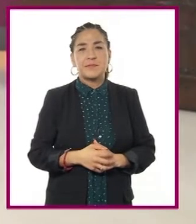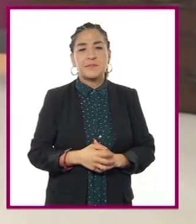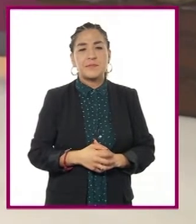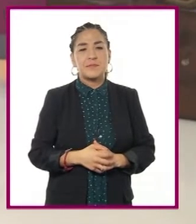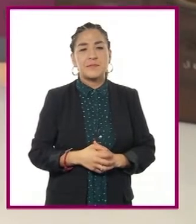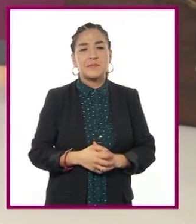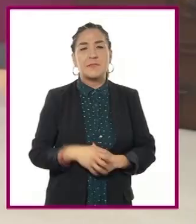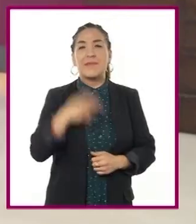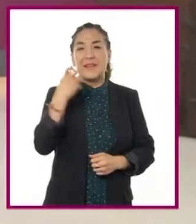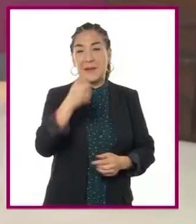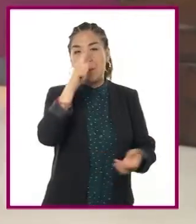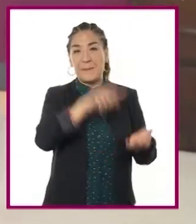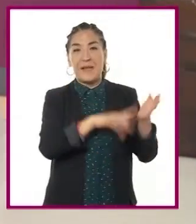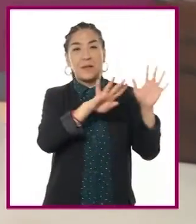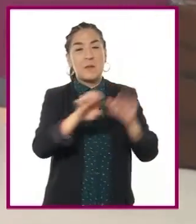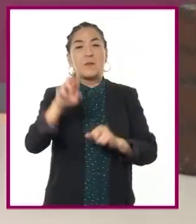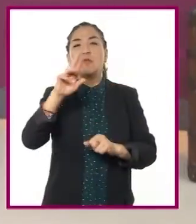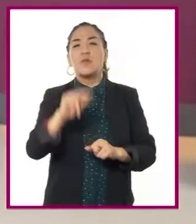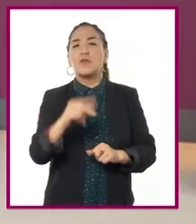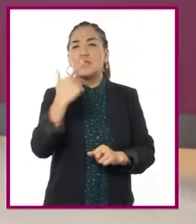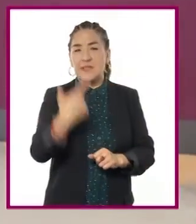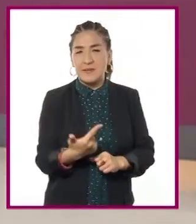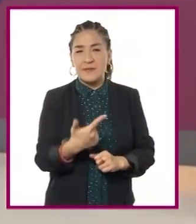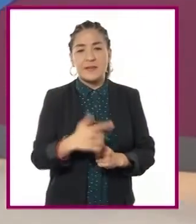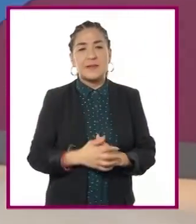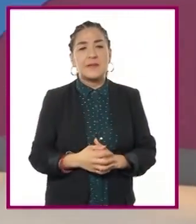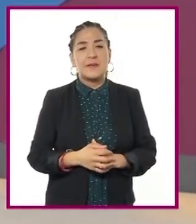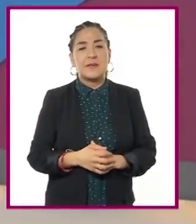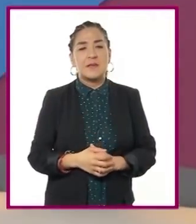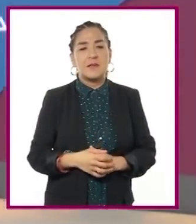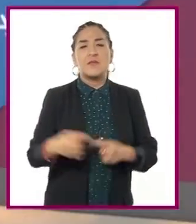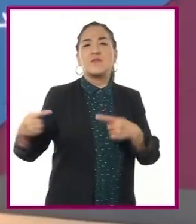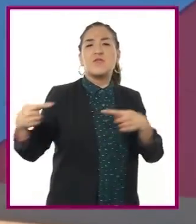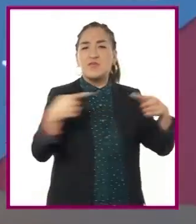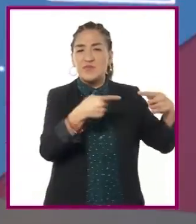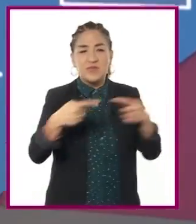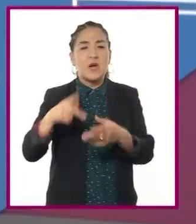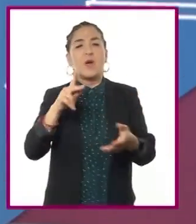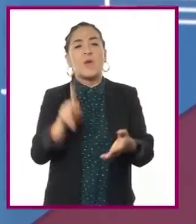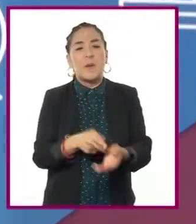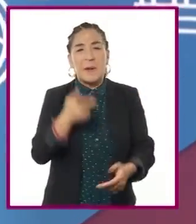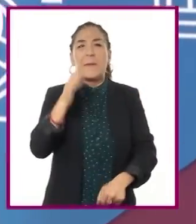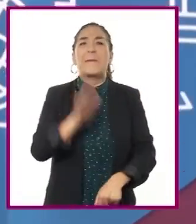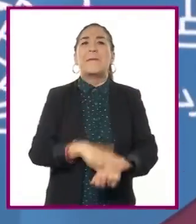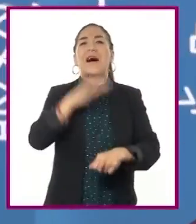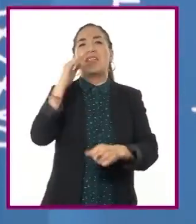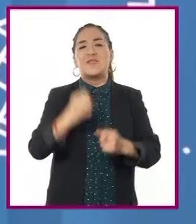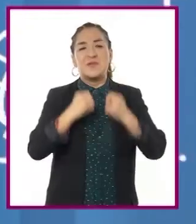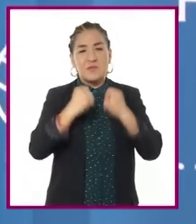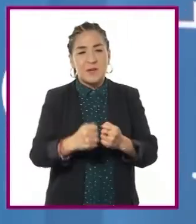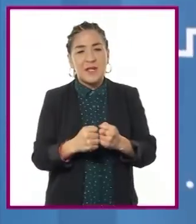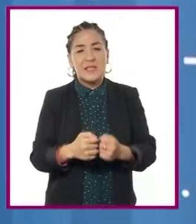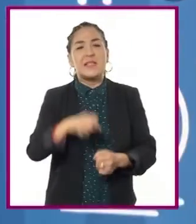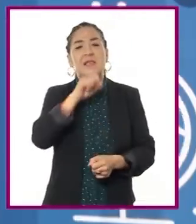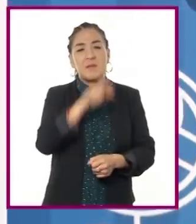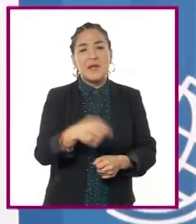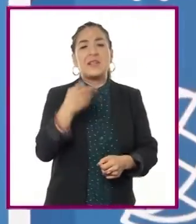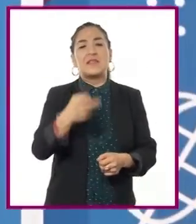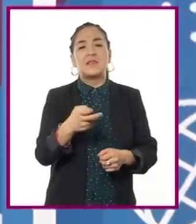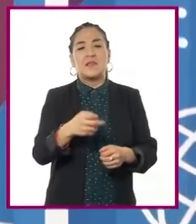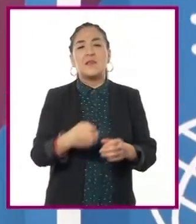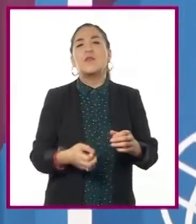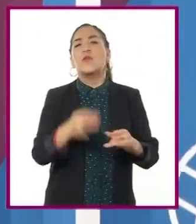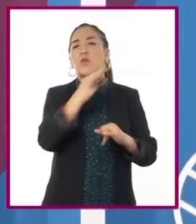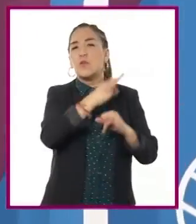En la década de 1980, sin embargo, los conflictos volvieron a intensificarse y así se inició la